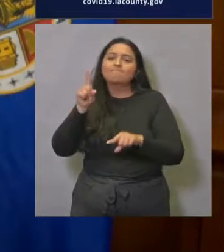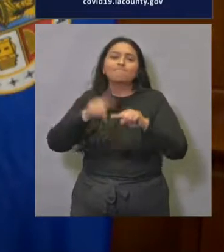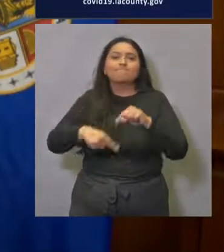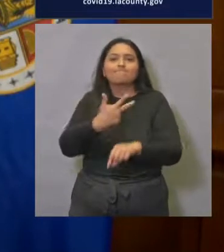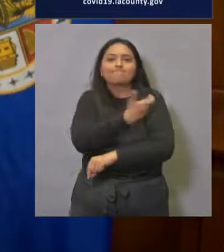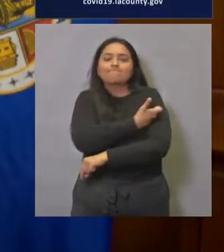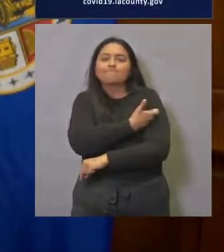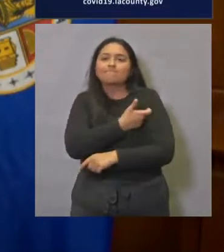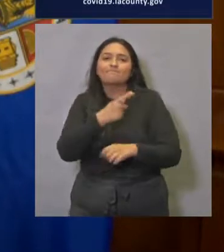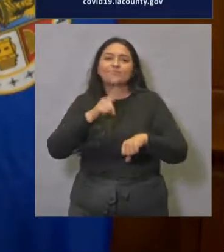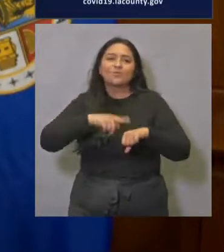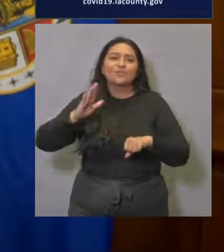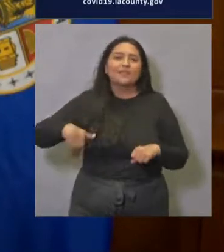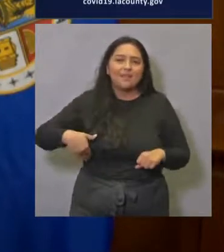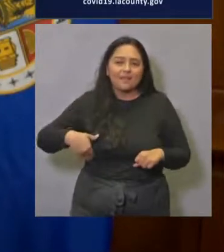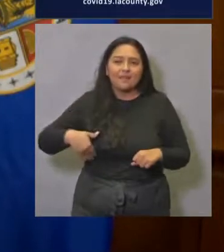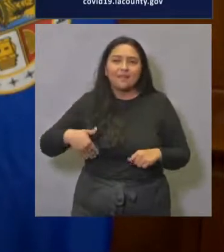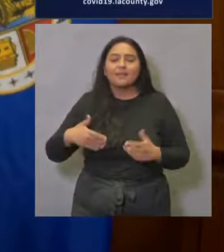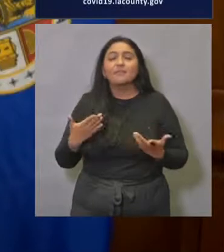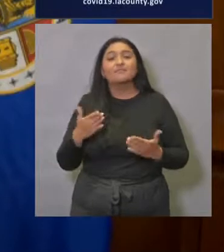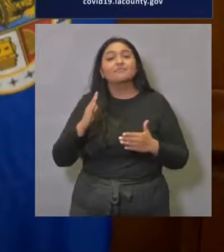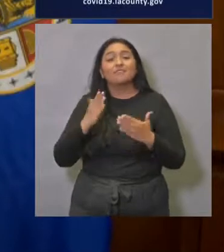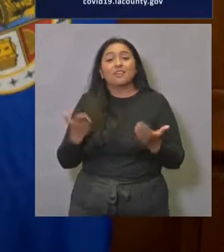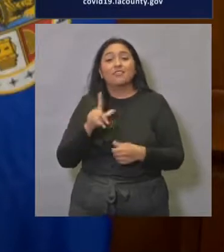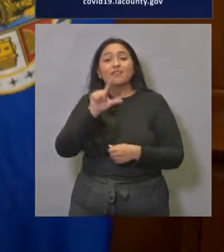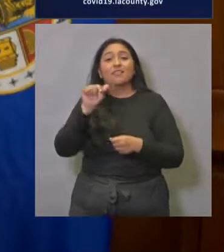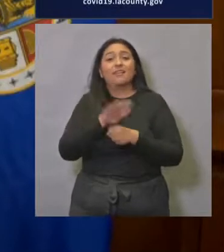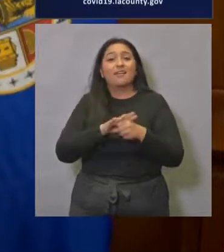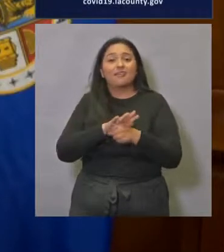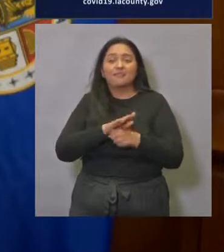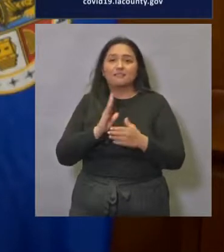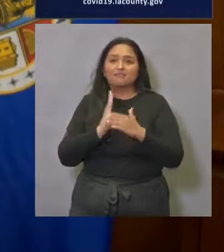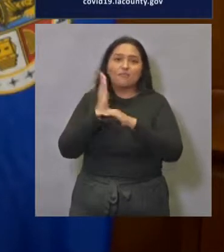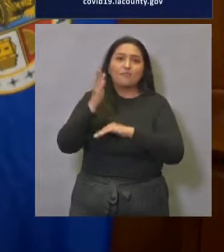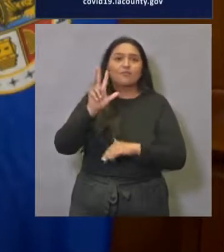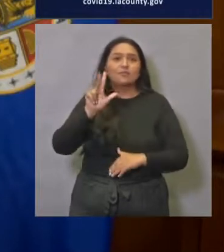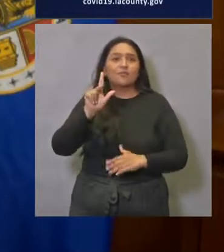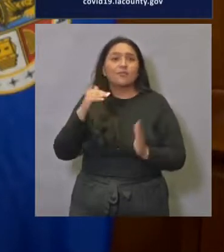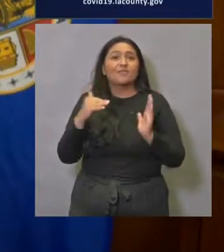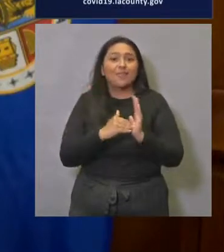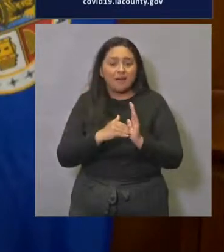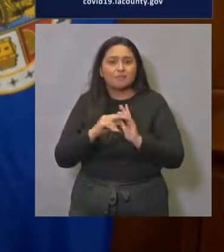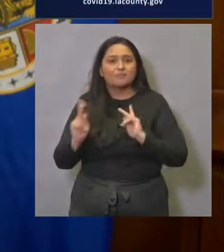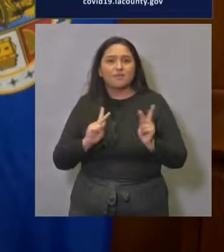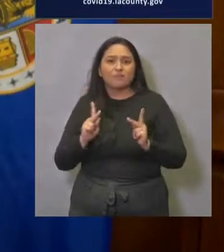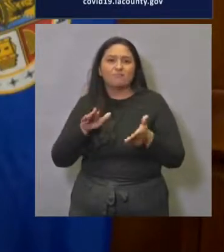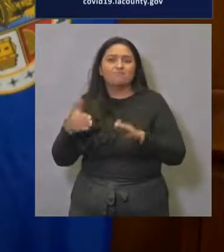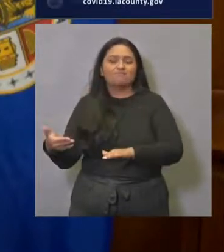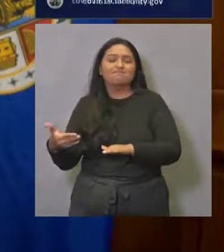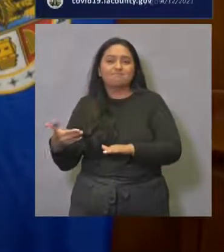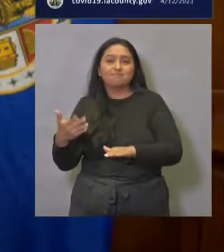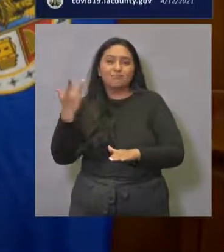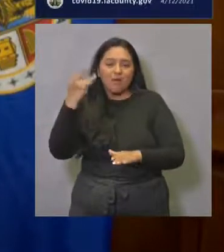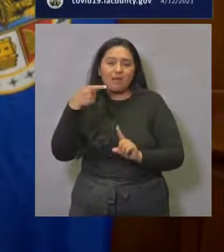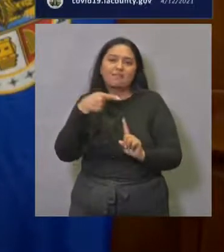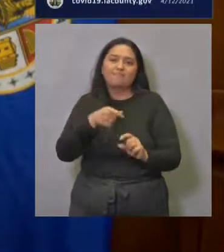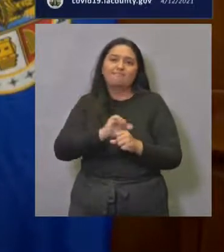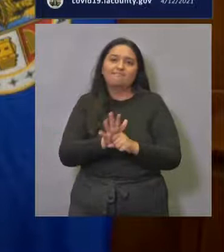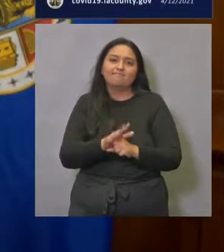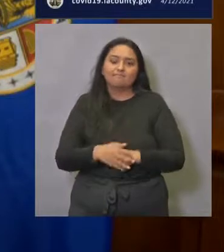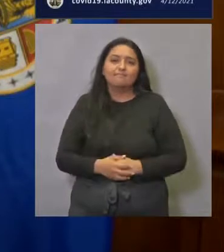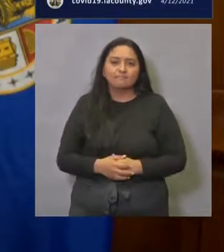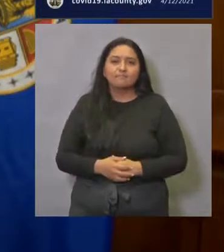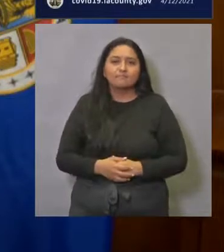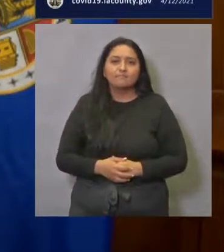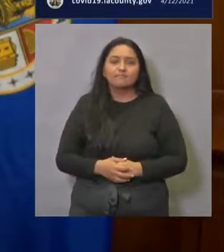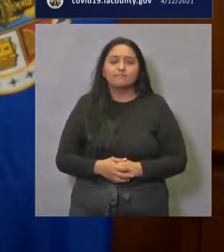más que 23,000 residentes perdieron la vida por parte de este virus. Y lo